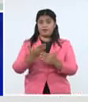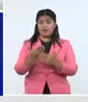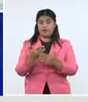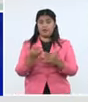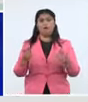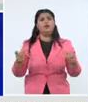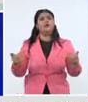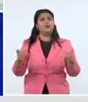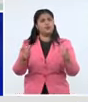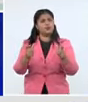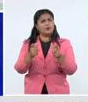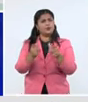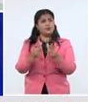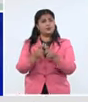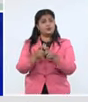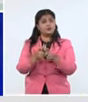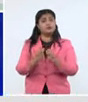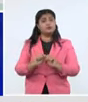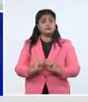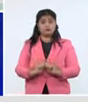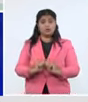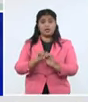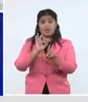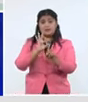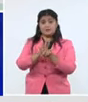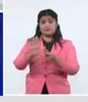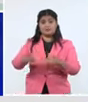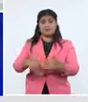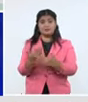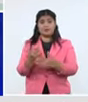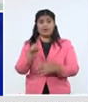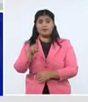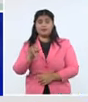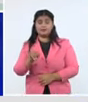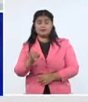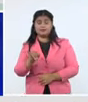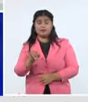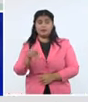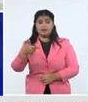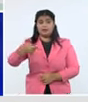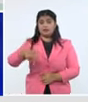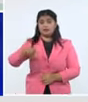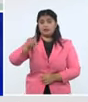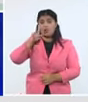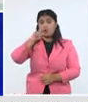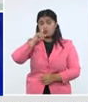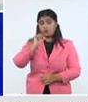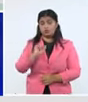y la más baja desde el 16 de junio de este año, que fueron